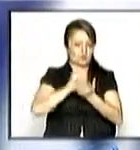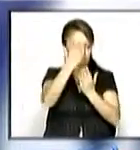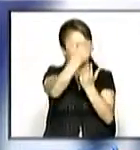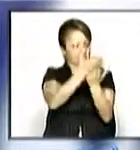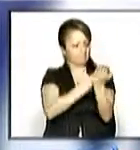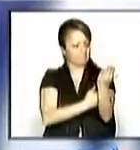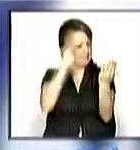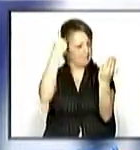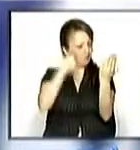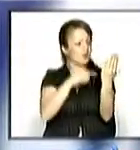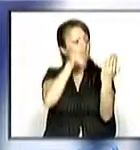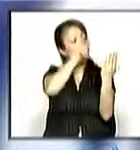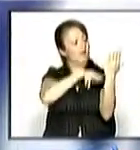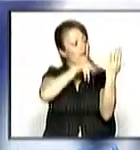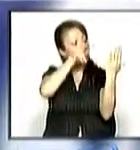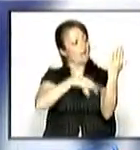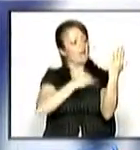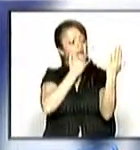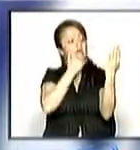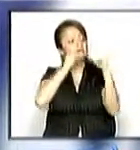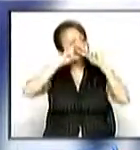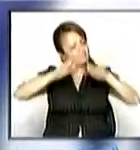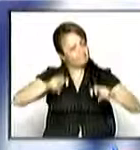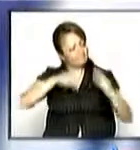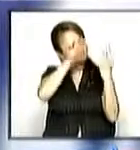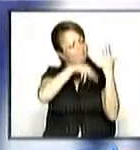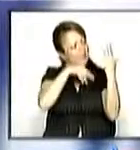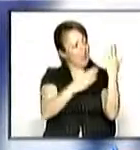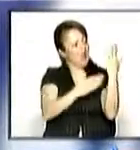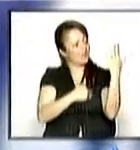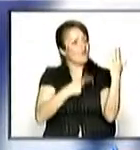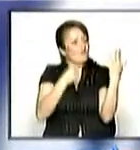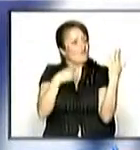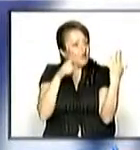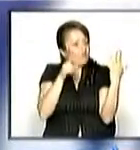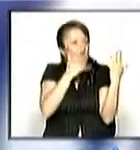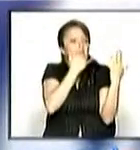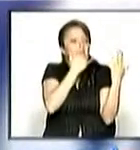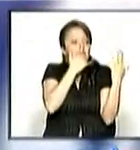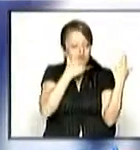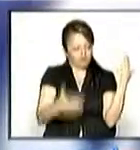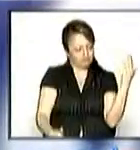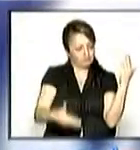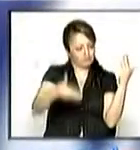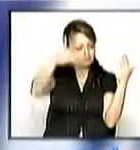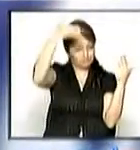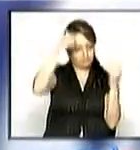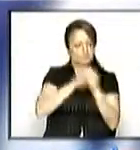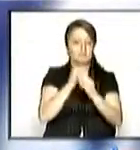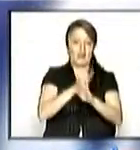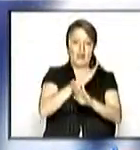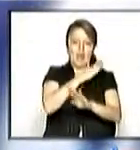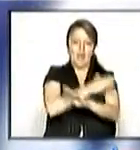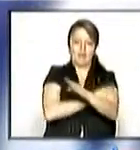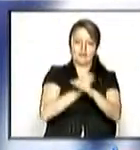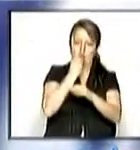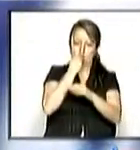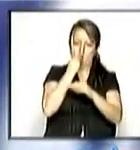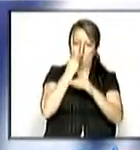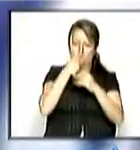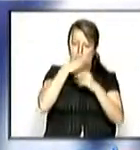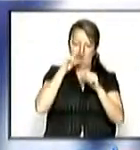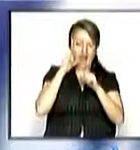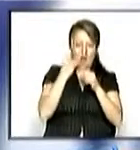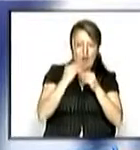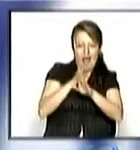doctor, analizar bien la historia clínica, trabajar de mano con el doctor, desintoxicar el paciente, analizar la